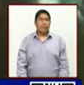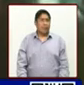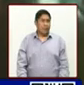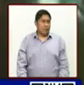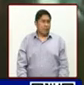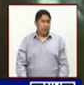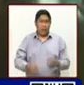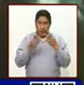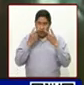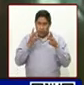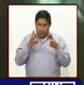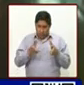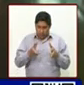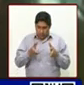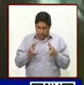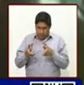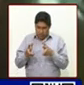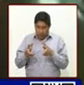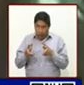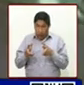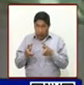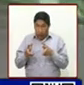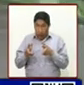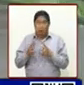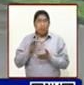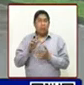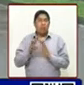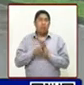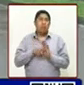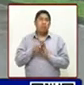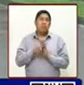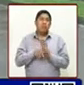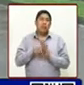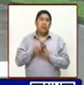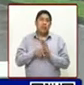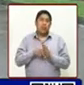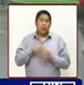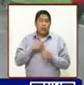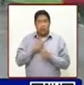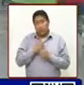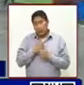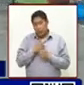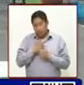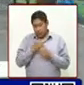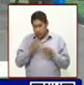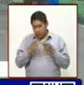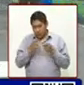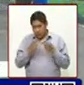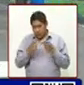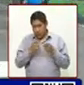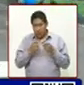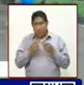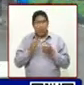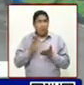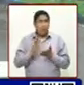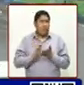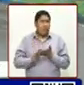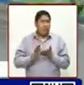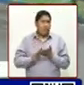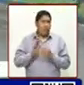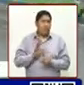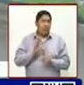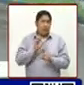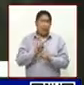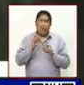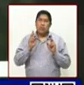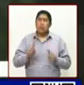Se ven en las cámaras algunas imágenes, se está realizando los trabajos técnicos respectivos que nos permitan la